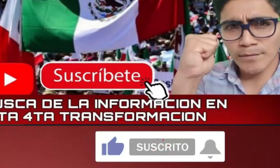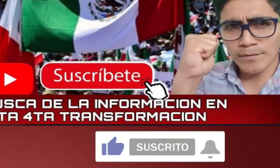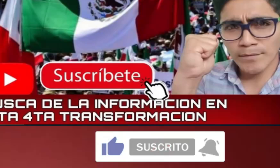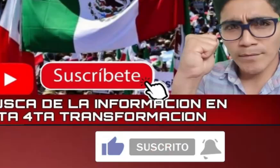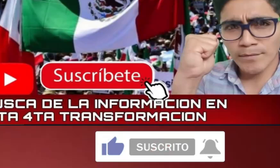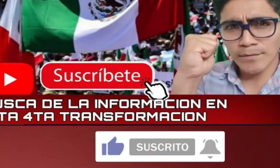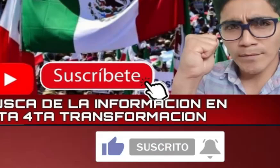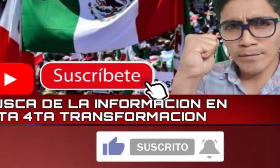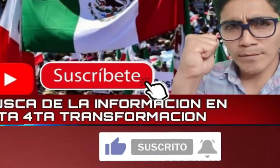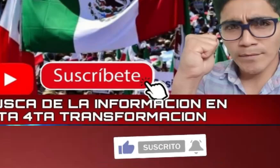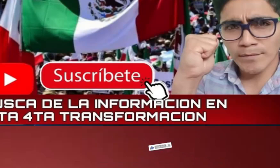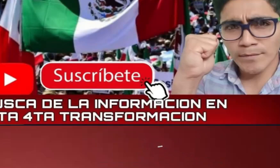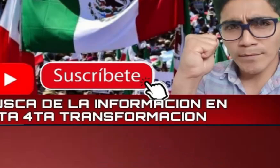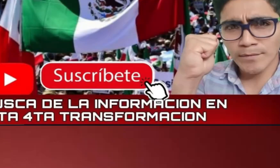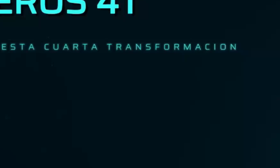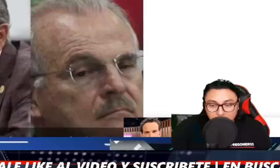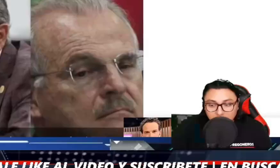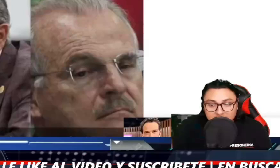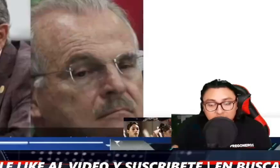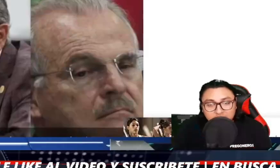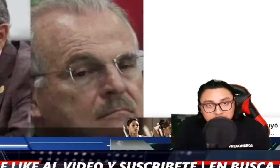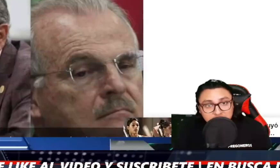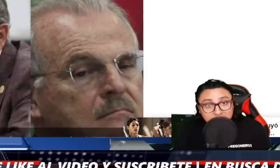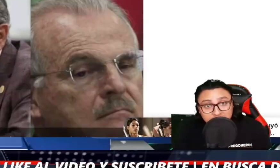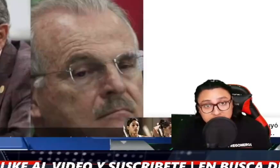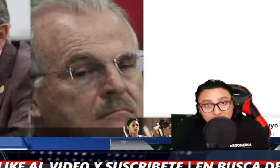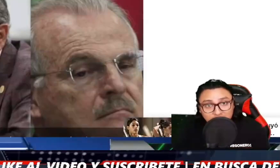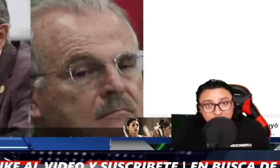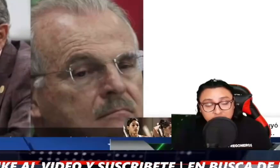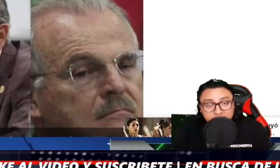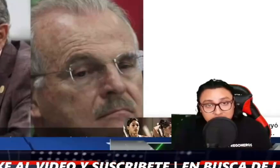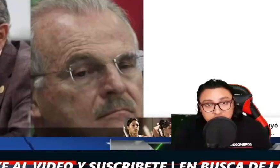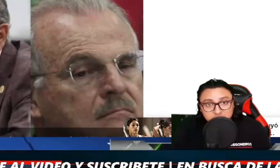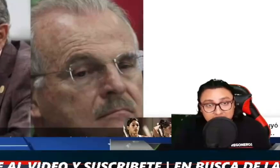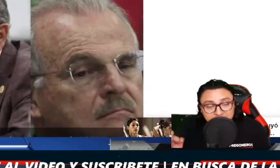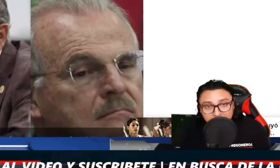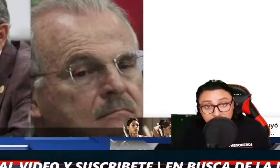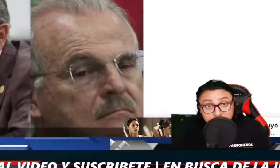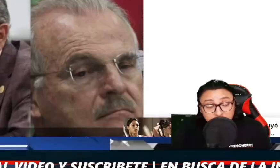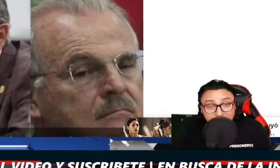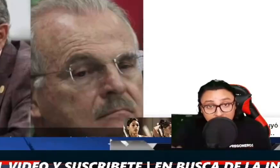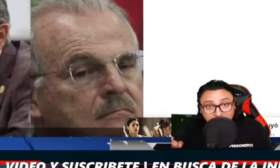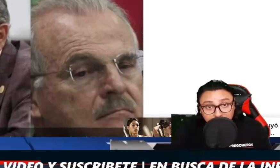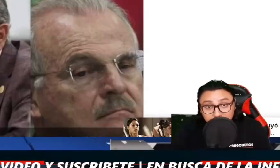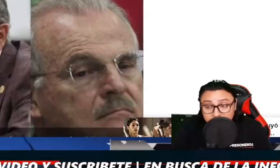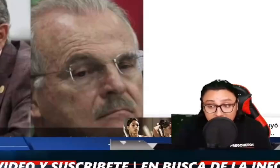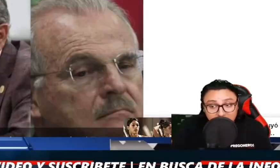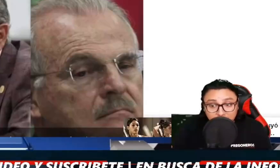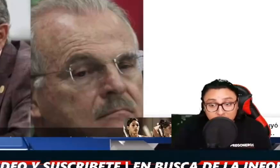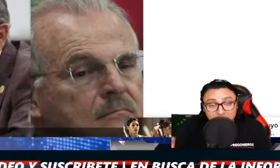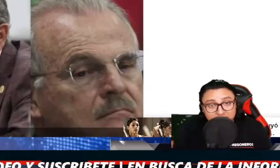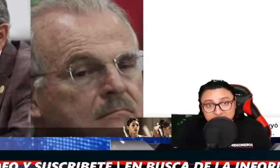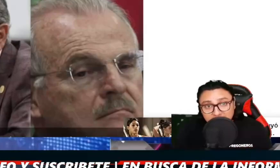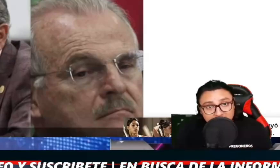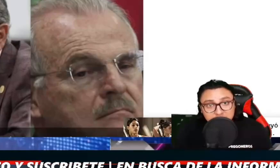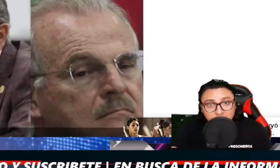Transformación pacífica del país. ¿Qué tal, amigos? Bienvenidos a una nueva videotransmisión más. Bienvenidos a su canal Pregoneros. El día de